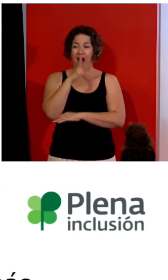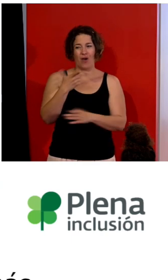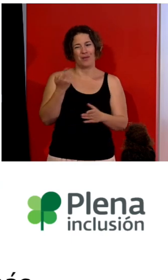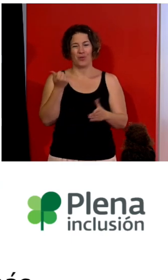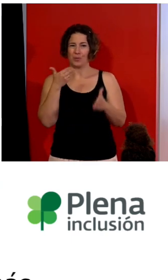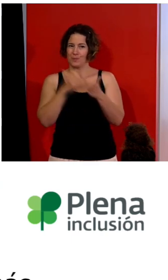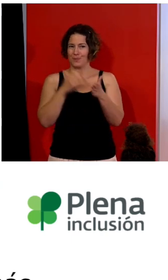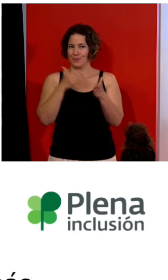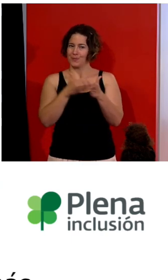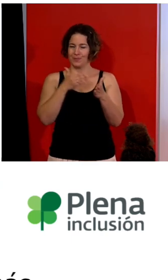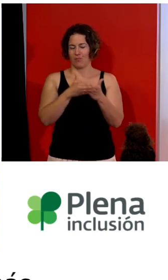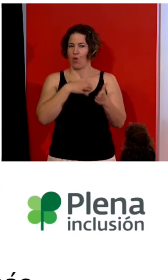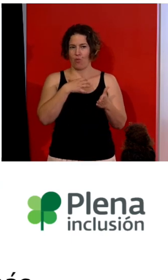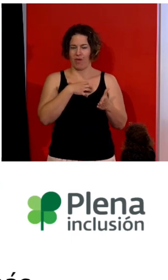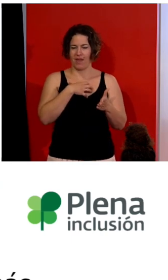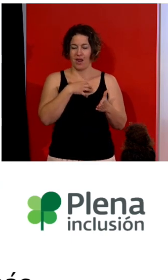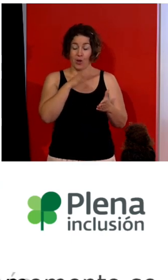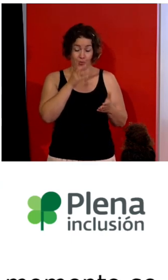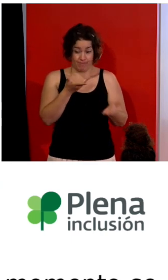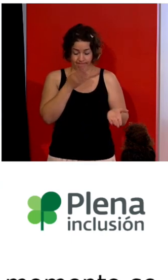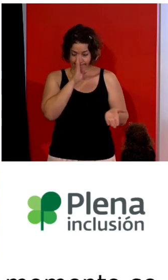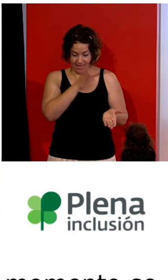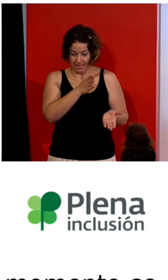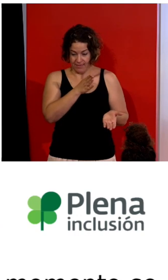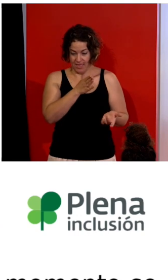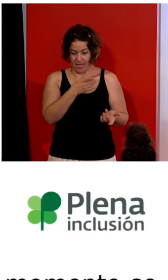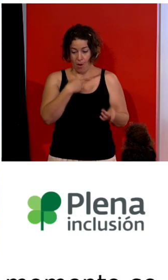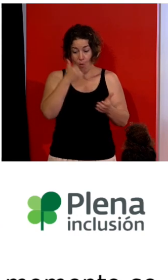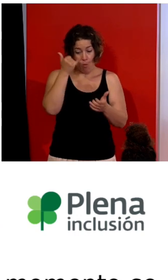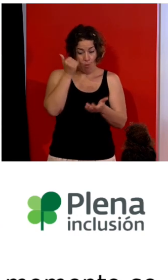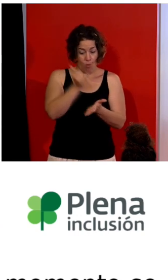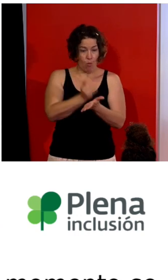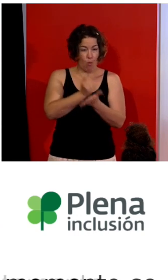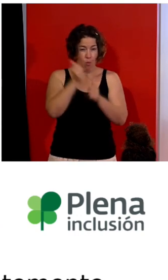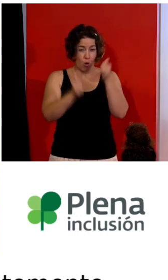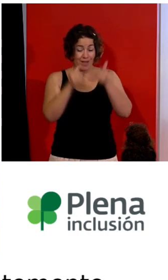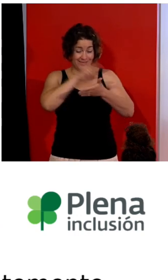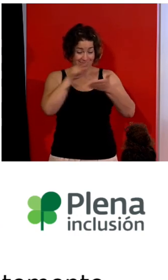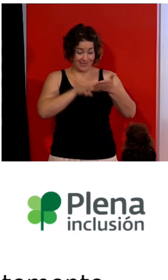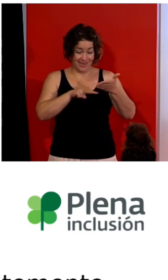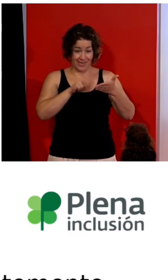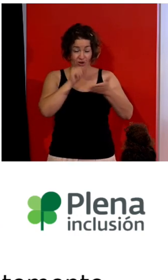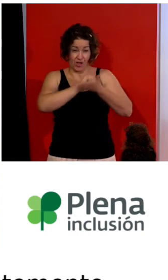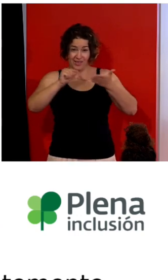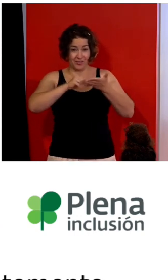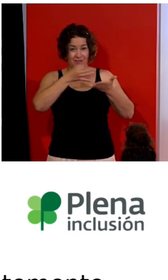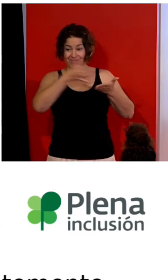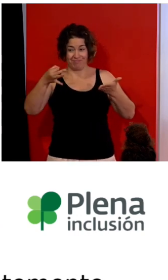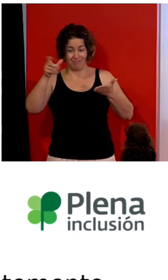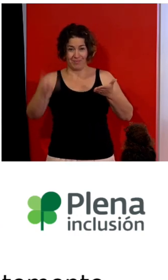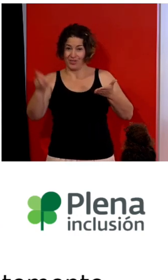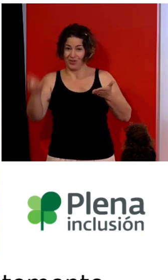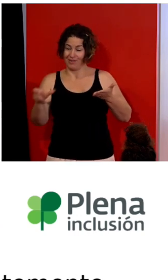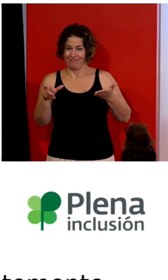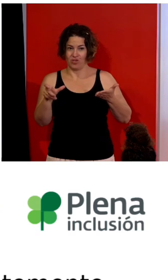están quedando fuera porque evidentemente pues todas las pruebas que tengan que ver con lectoescritura pues no son adecuadas